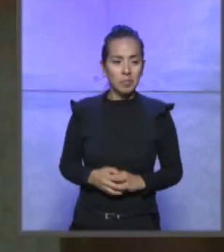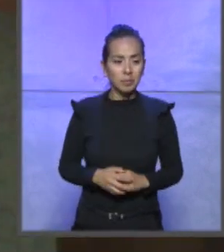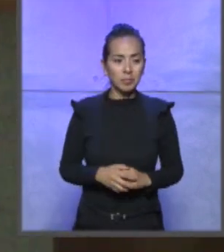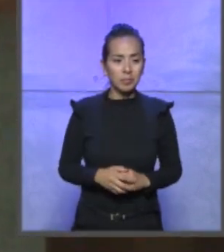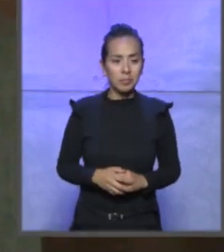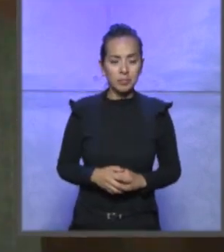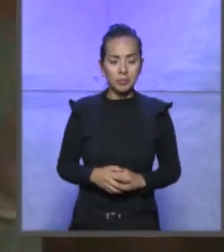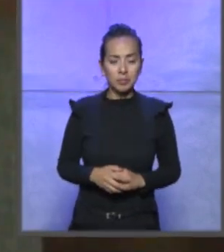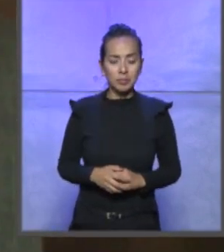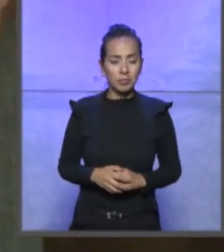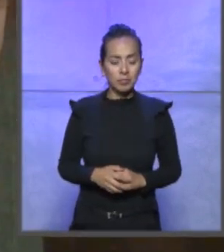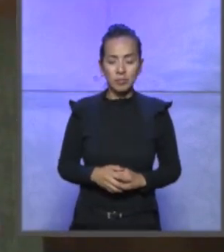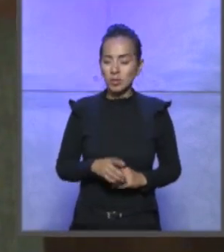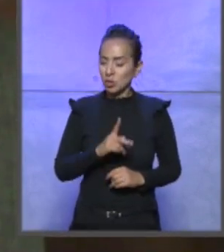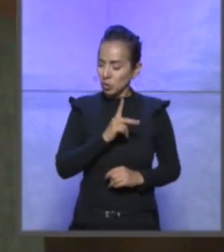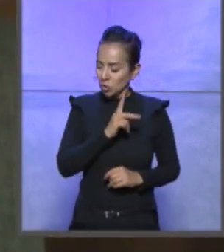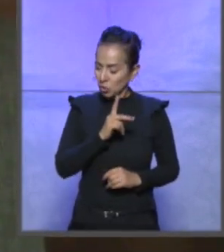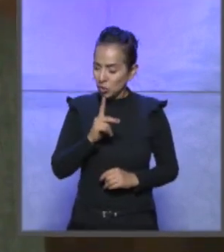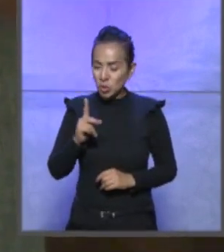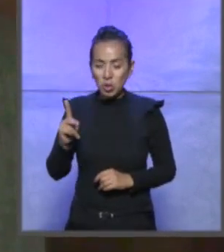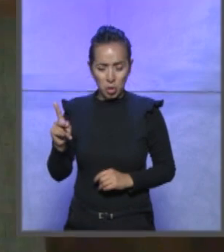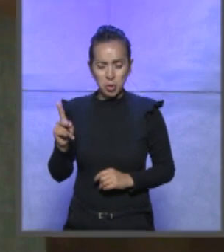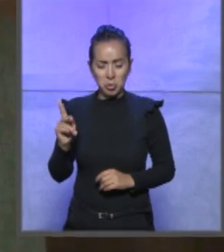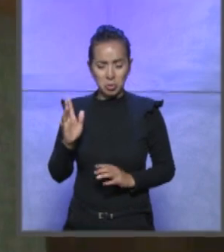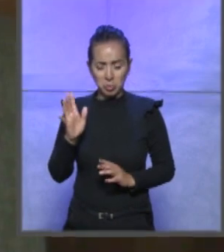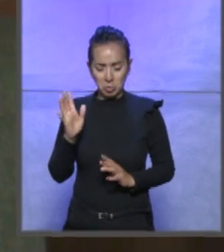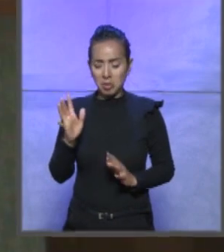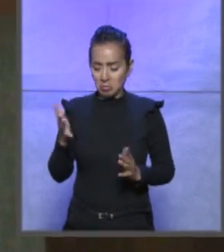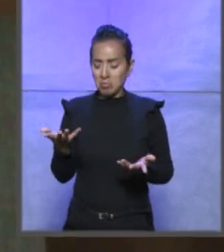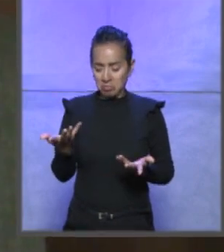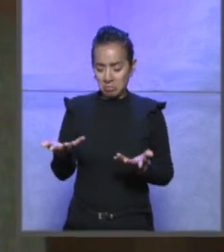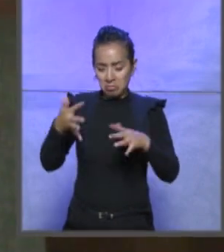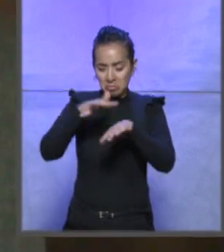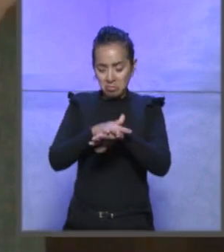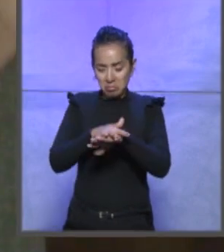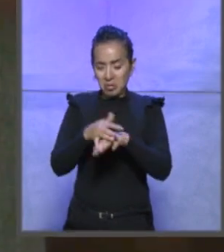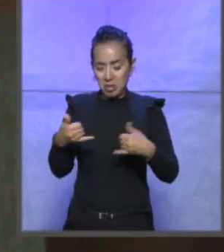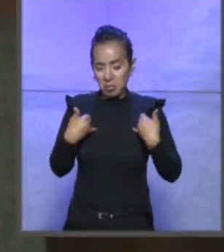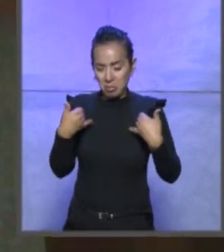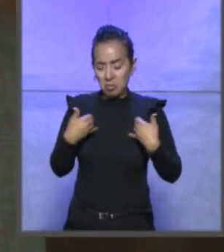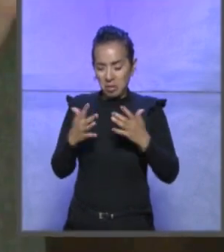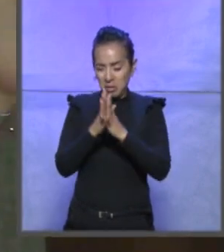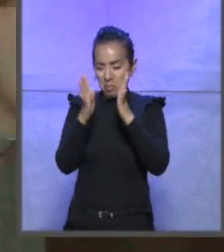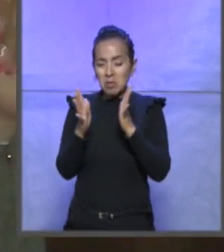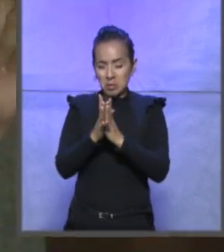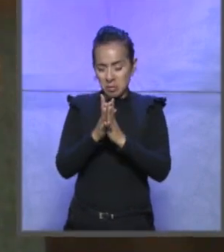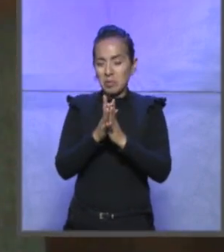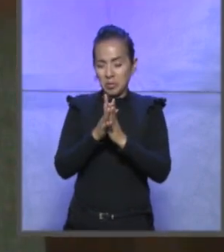nacionales, todos tienen previsto la inclusión de la juventud y la participación de los mismos más o menos